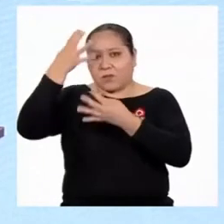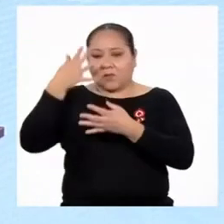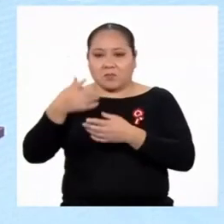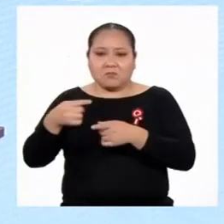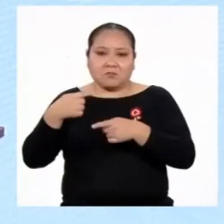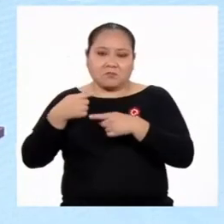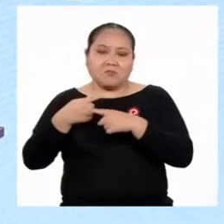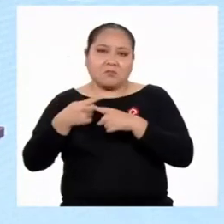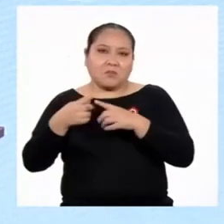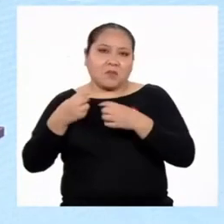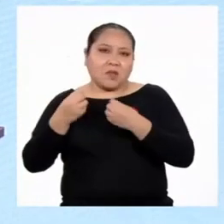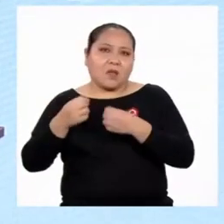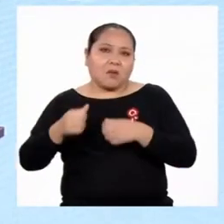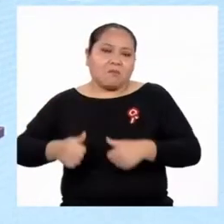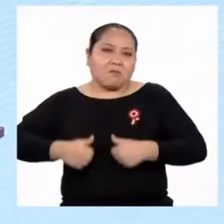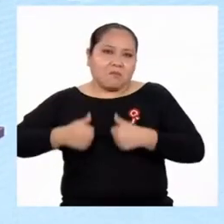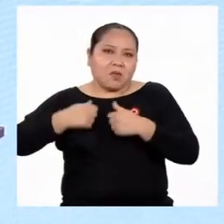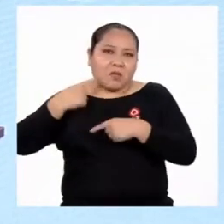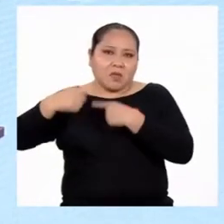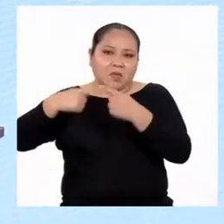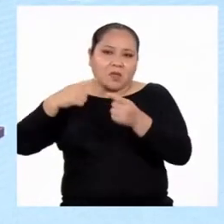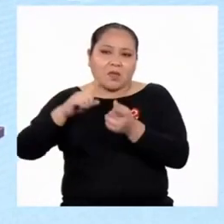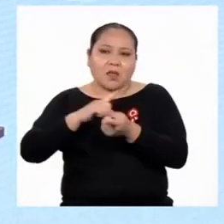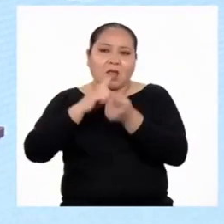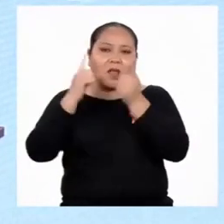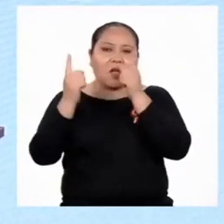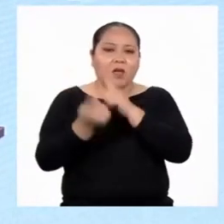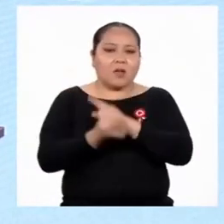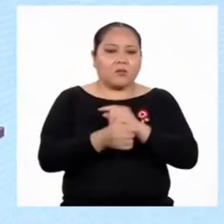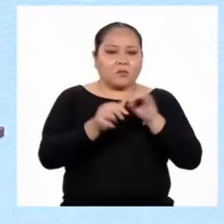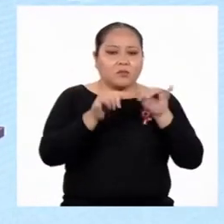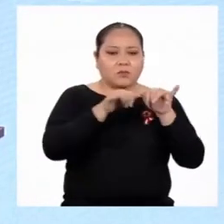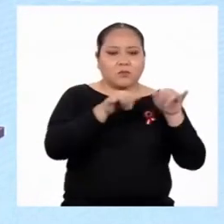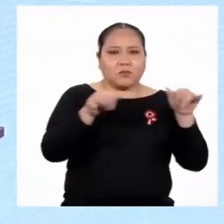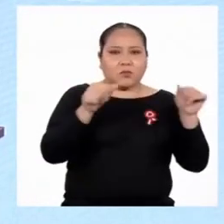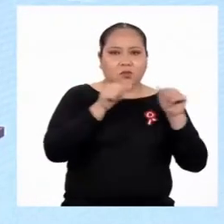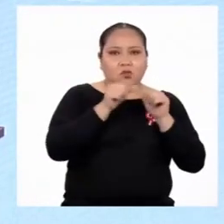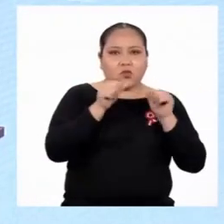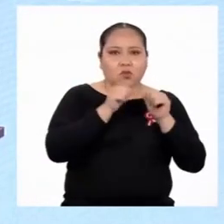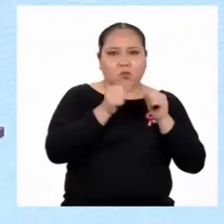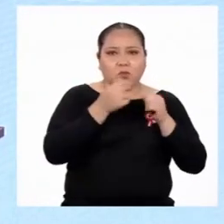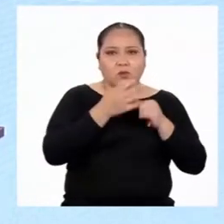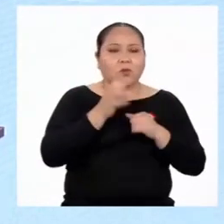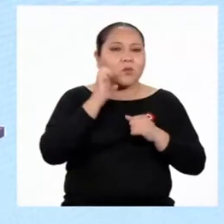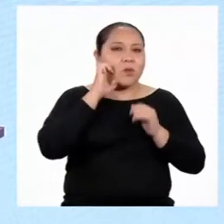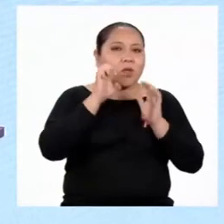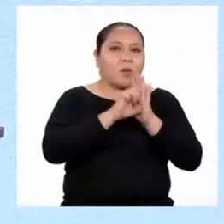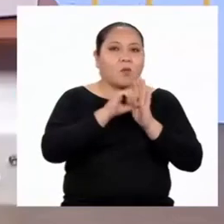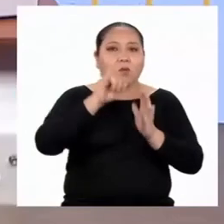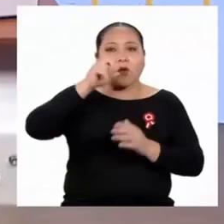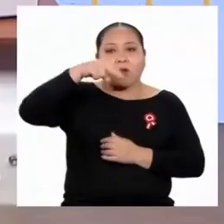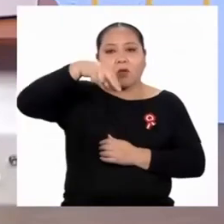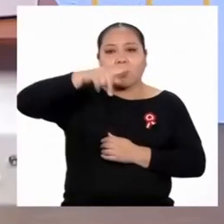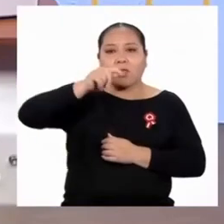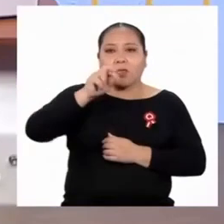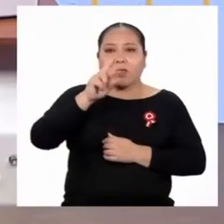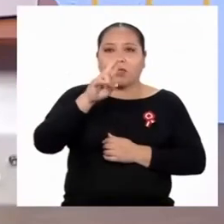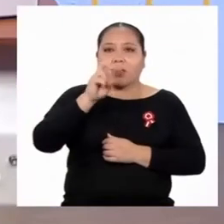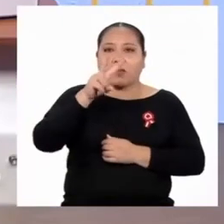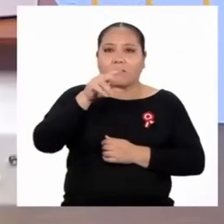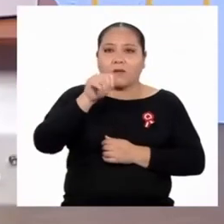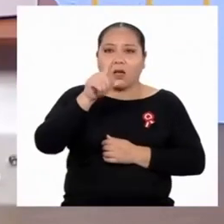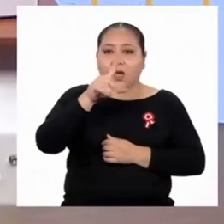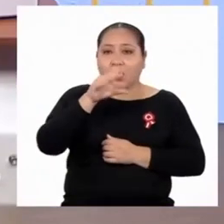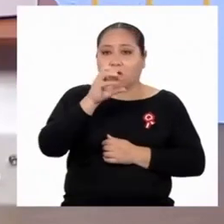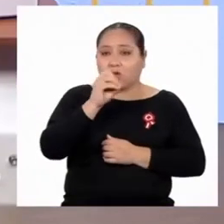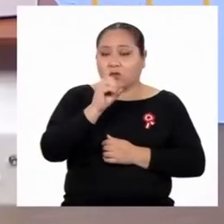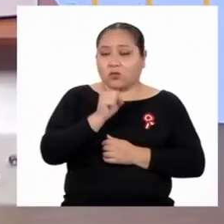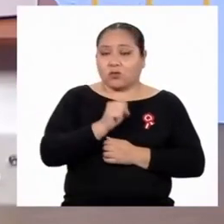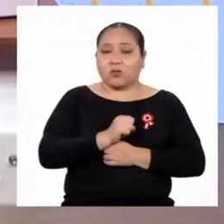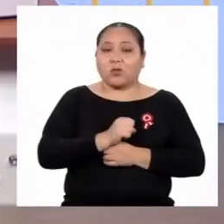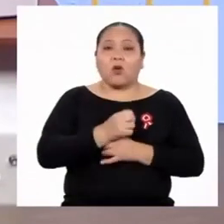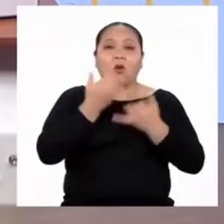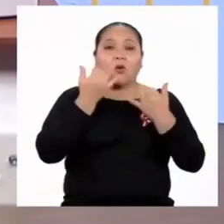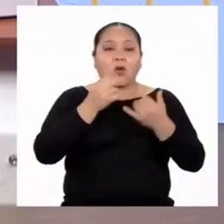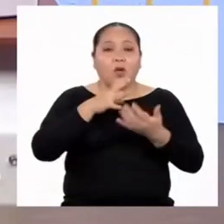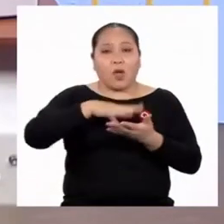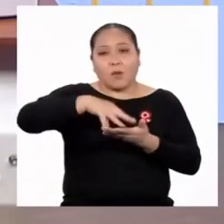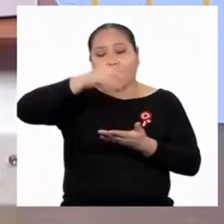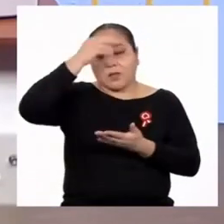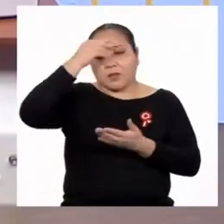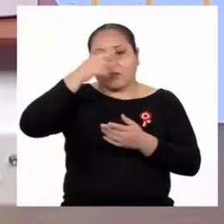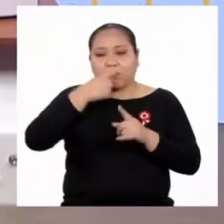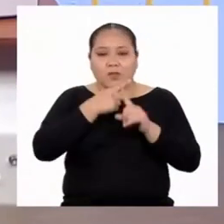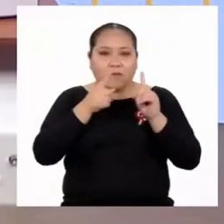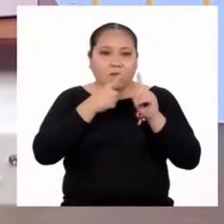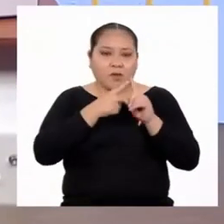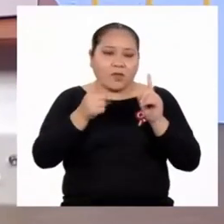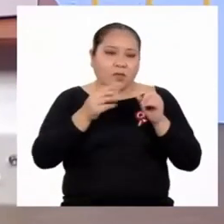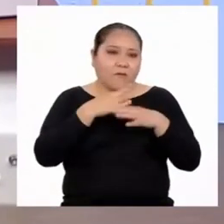situaciones cotidianas y las transformamos a expresiones numéricas, como intervalos. Aprendimos sobre los tipos de